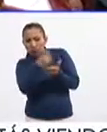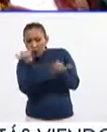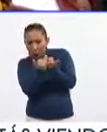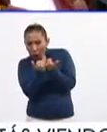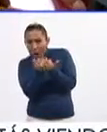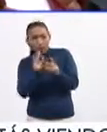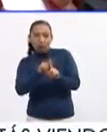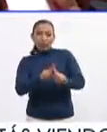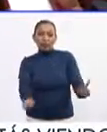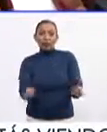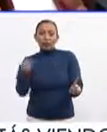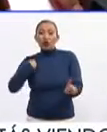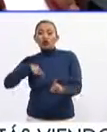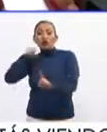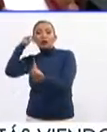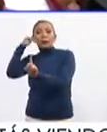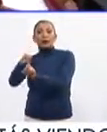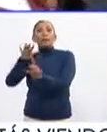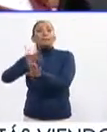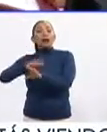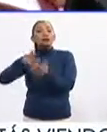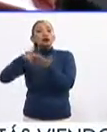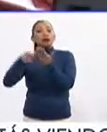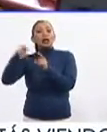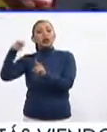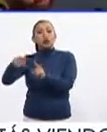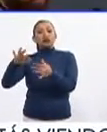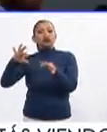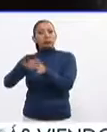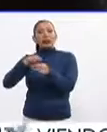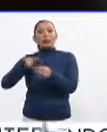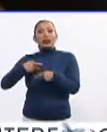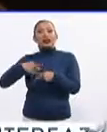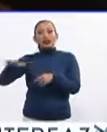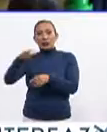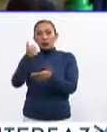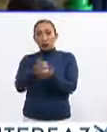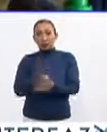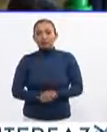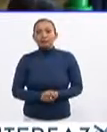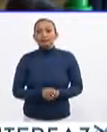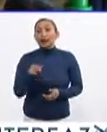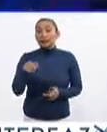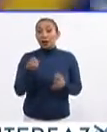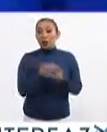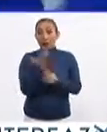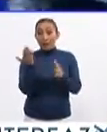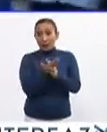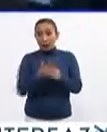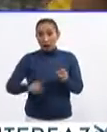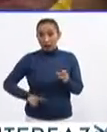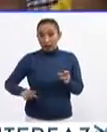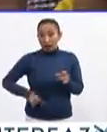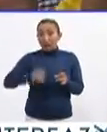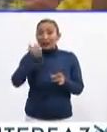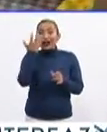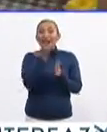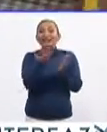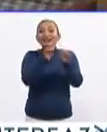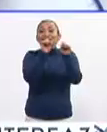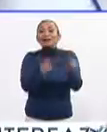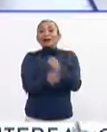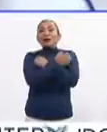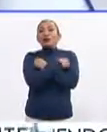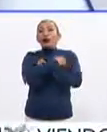México. Nuestro objetivo es apoyar proyectos directamente vinculados con la ciudad. En esta nueva etapa, la administración local busca crear el sistema